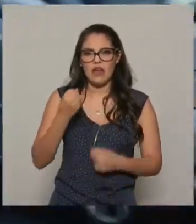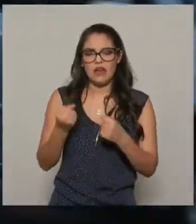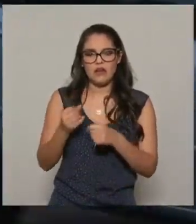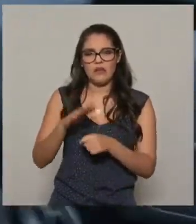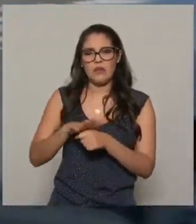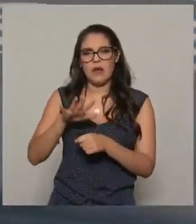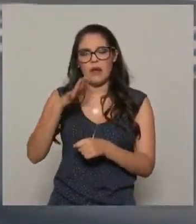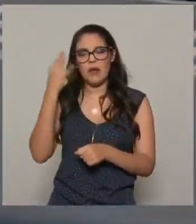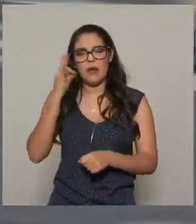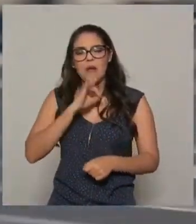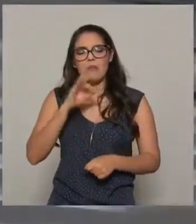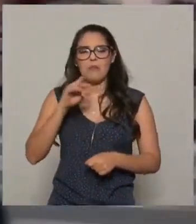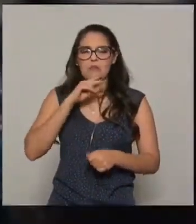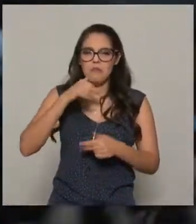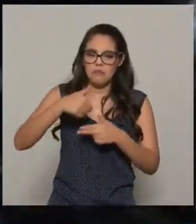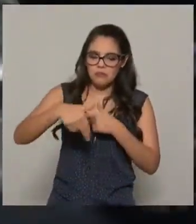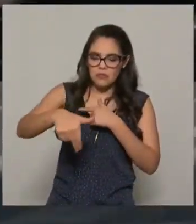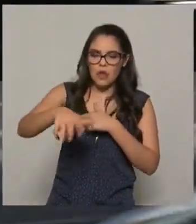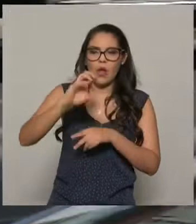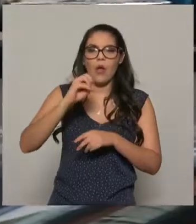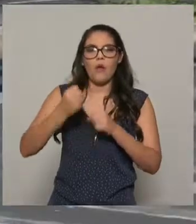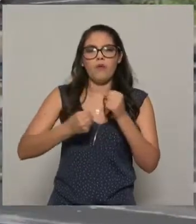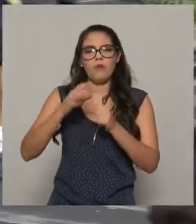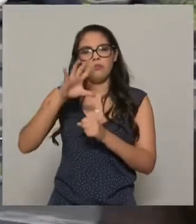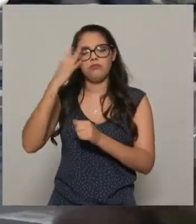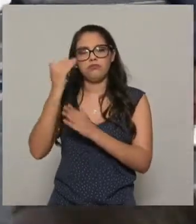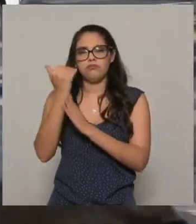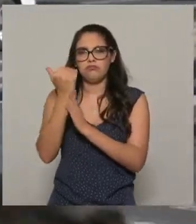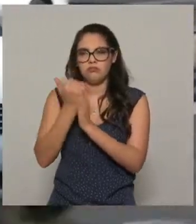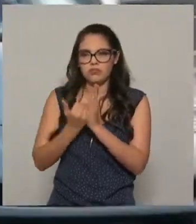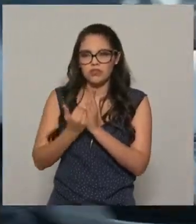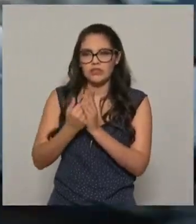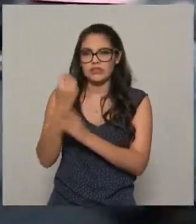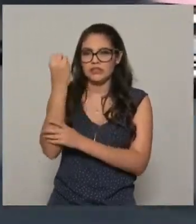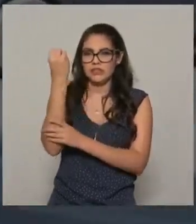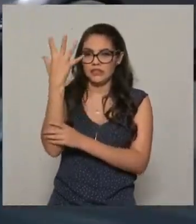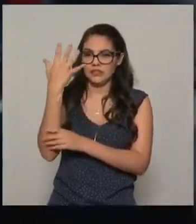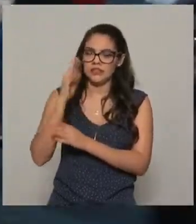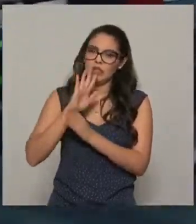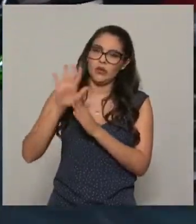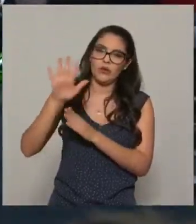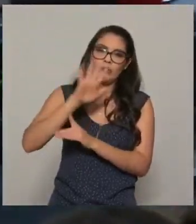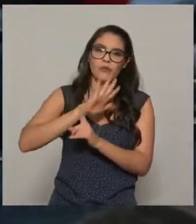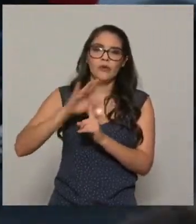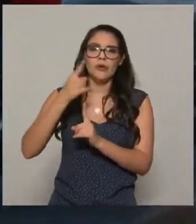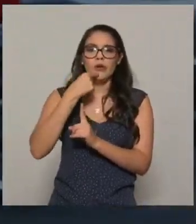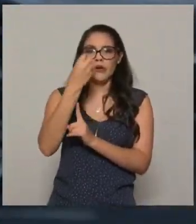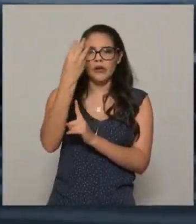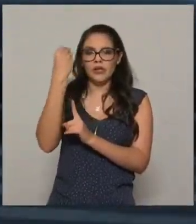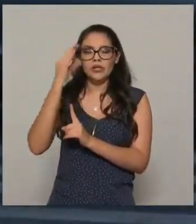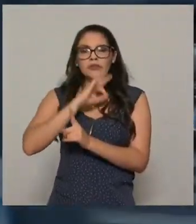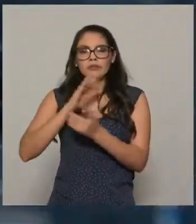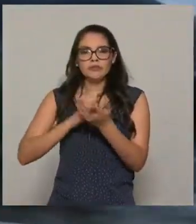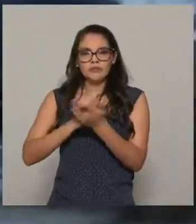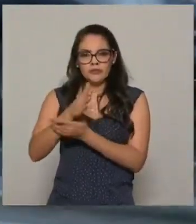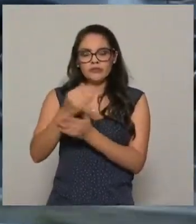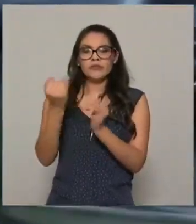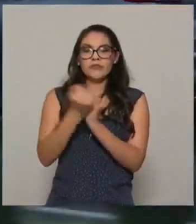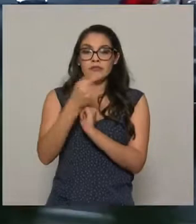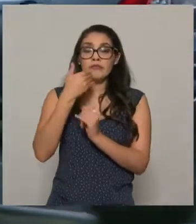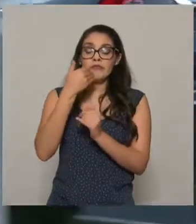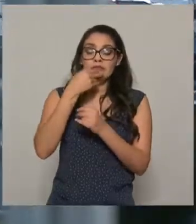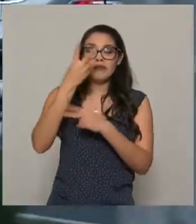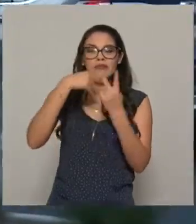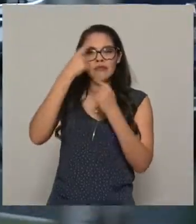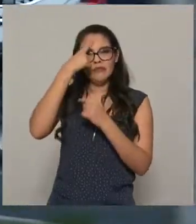más amigables para el peatón, si reducimos las velocidades, fases semafóricas que estén todas en rojo para que podamos cruzar, eso también nos va a beneficiar